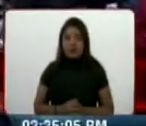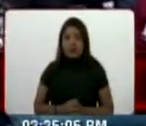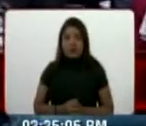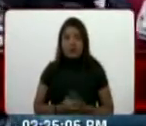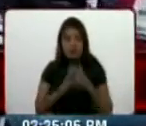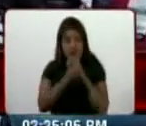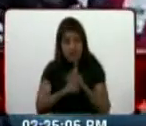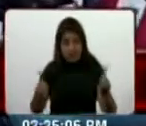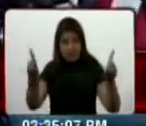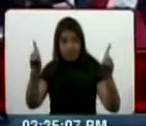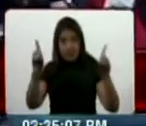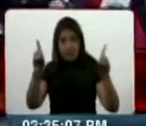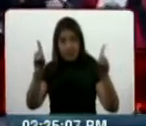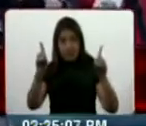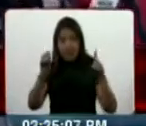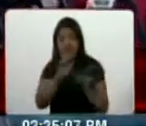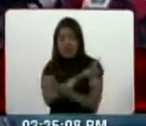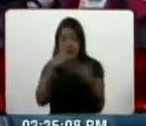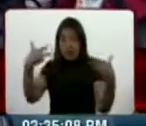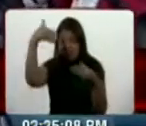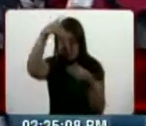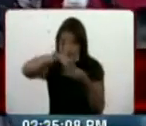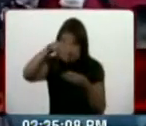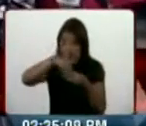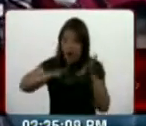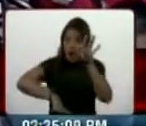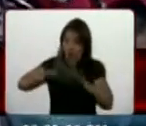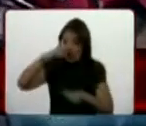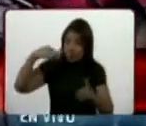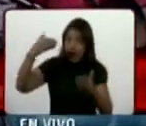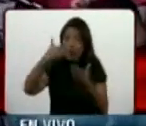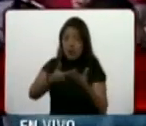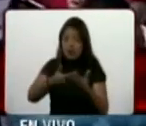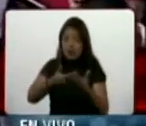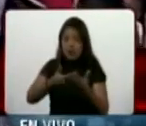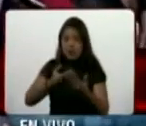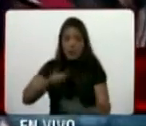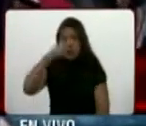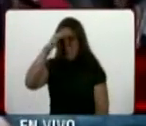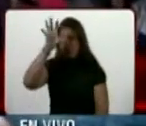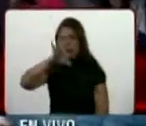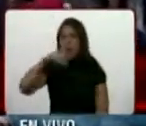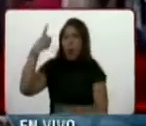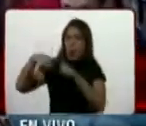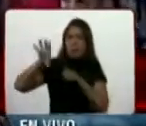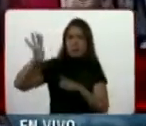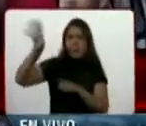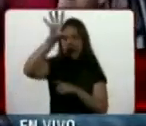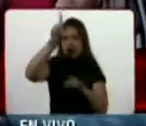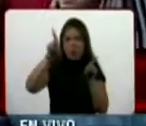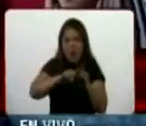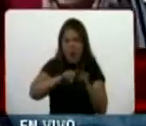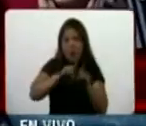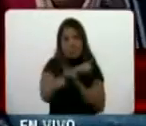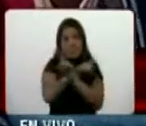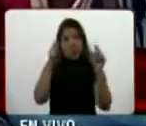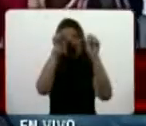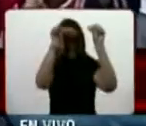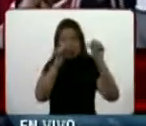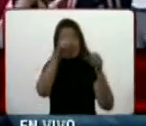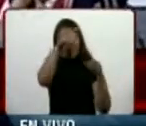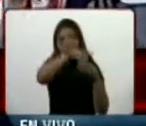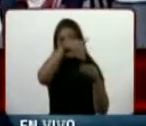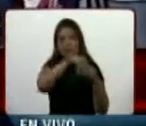democrático. 18 elecciones en 14 años. No sé en qué país del mundo eso sucede, pero además tenemos un sistema electoral